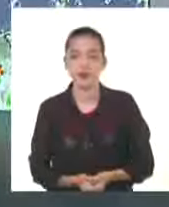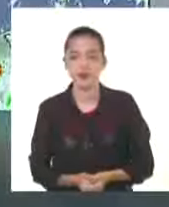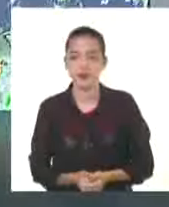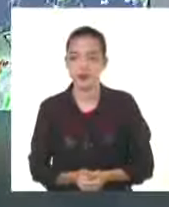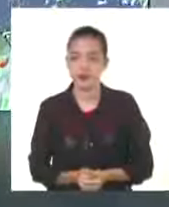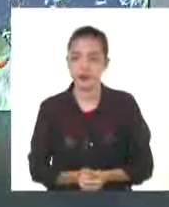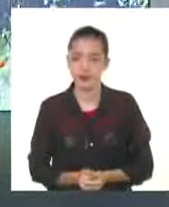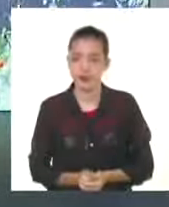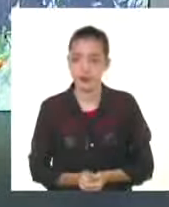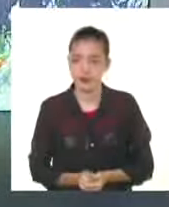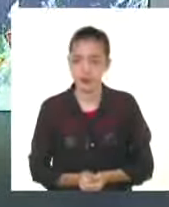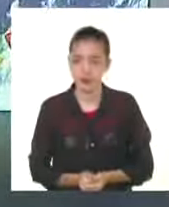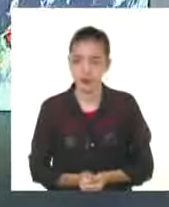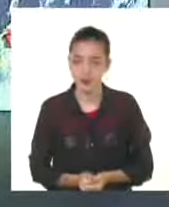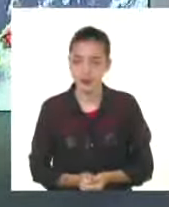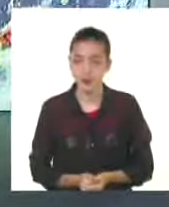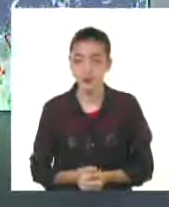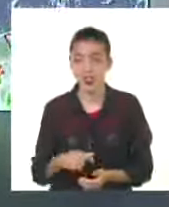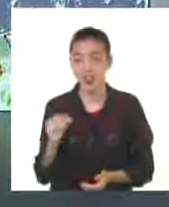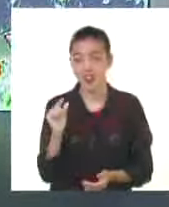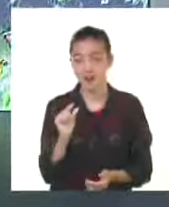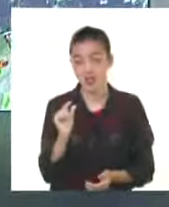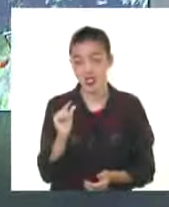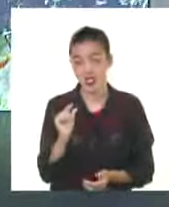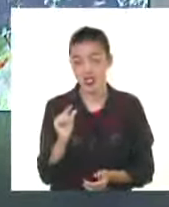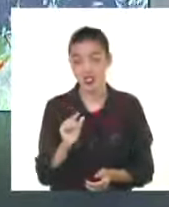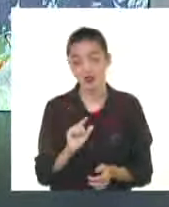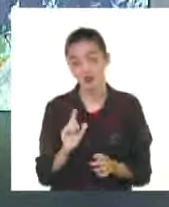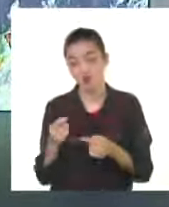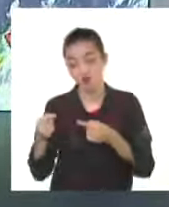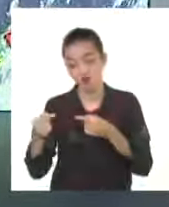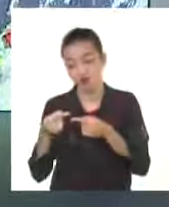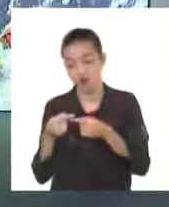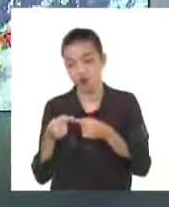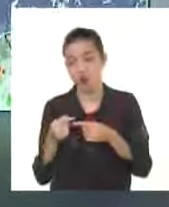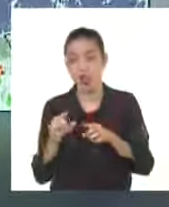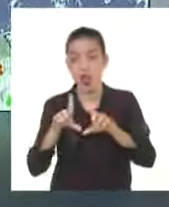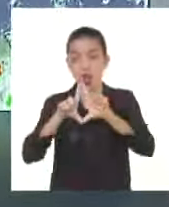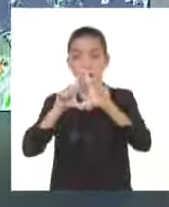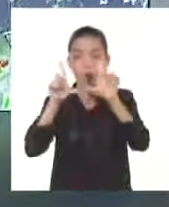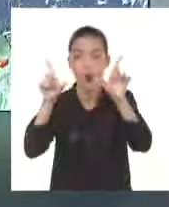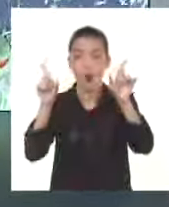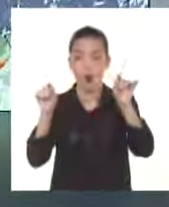vez que esté un poco más cerca de nuestro territorio, pues podremos sentir algunos de los efectos de